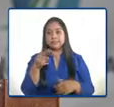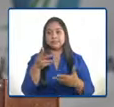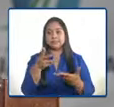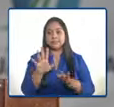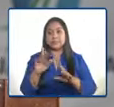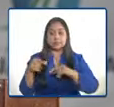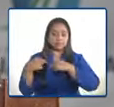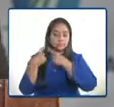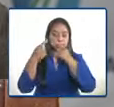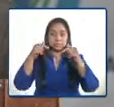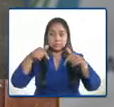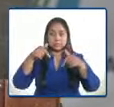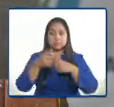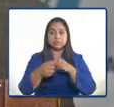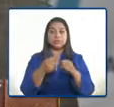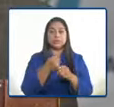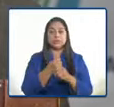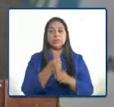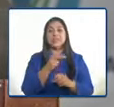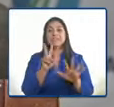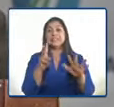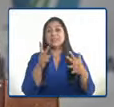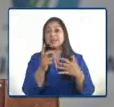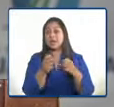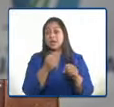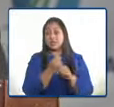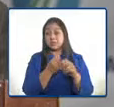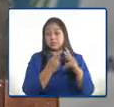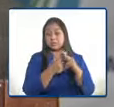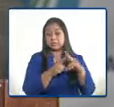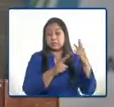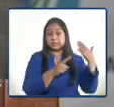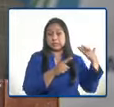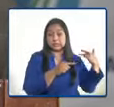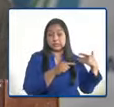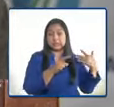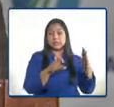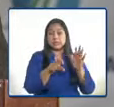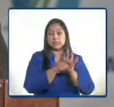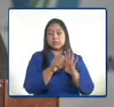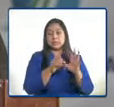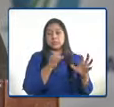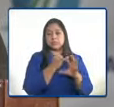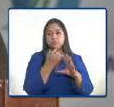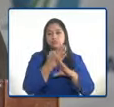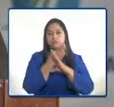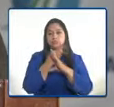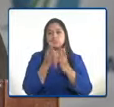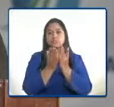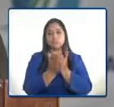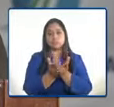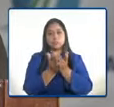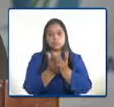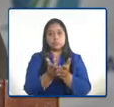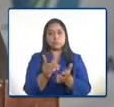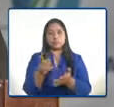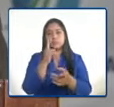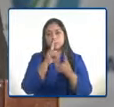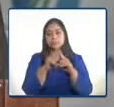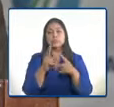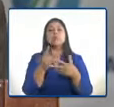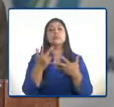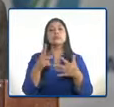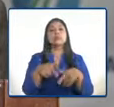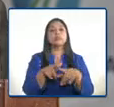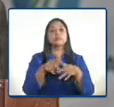en este gobierno, 17 años después de que entró en vigencia el Código Internacional para la Protección de los Buques y de las Instalaciones